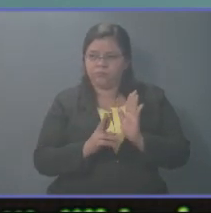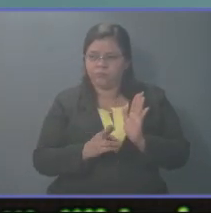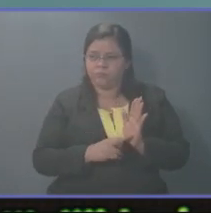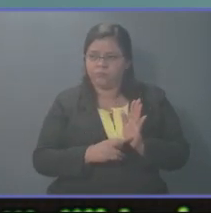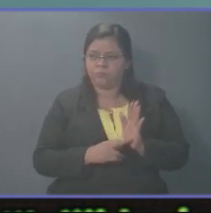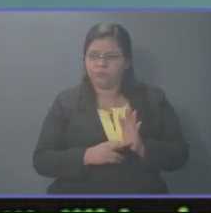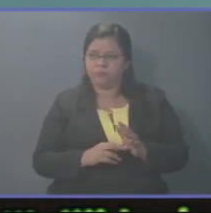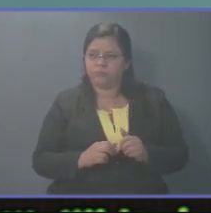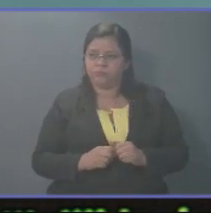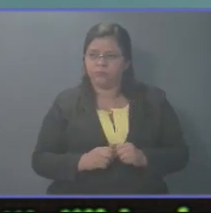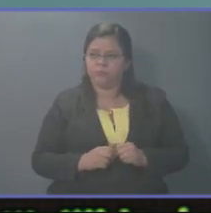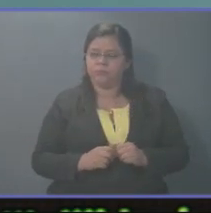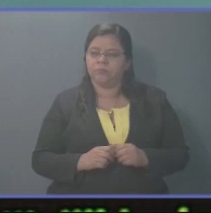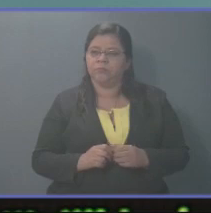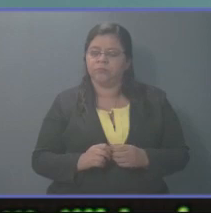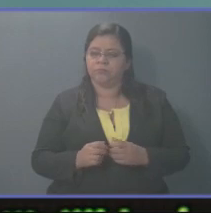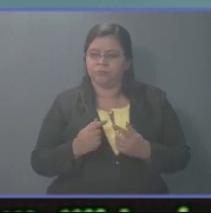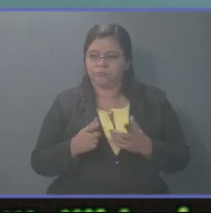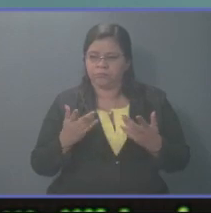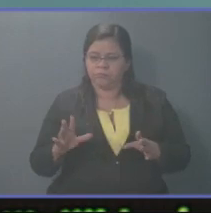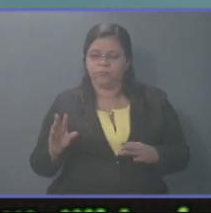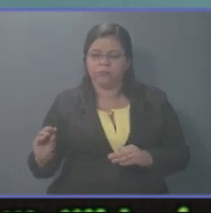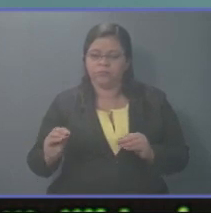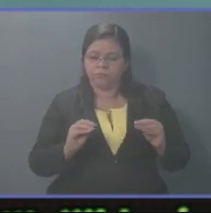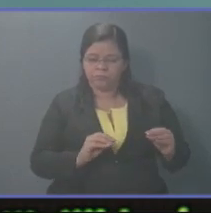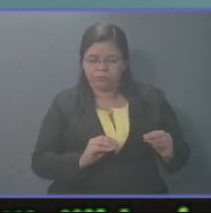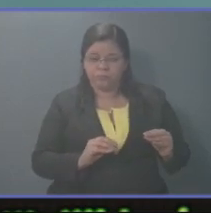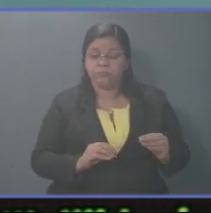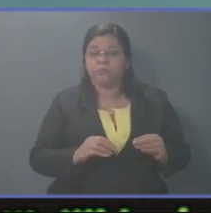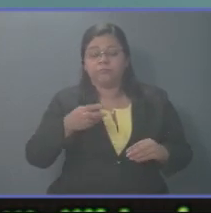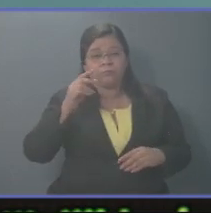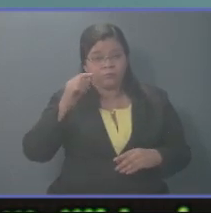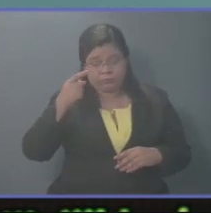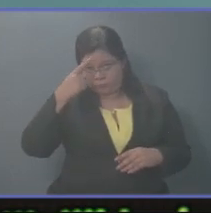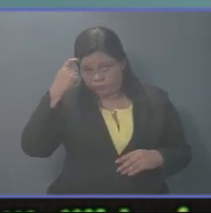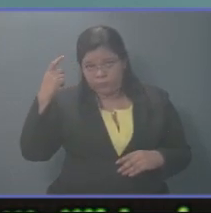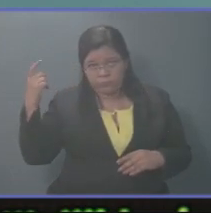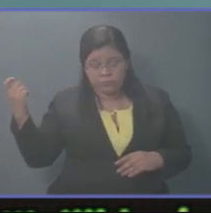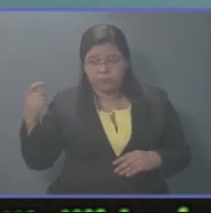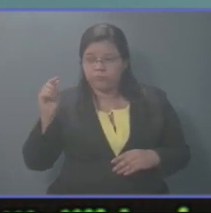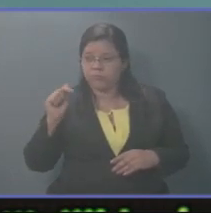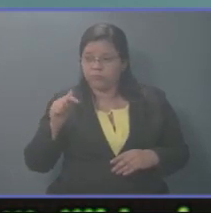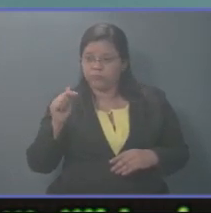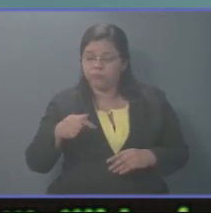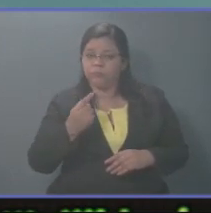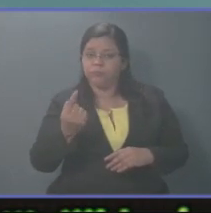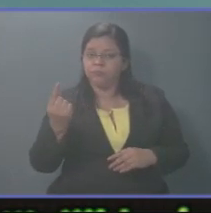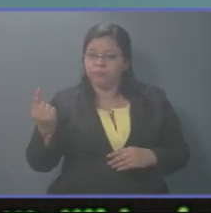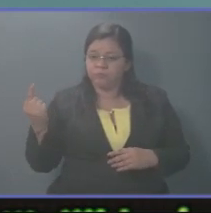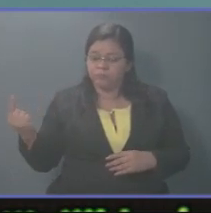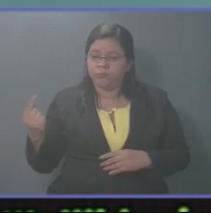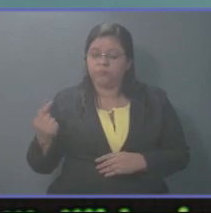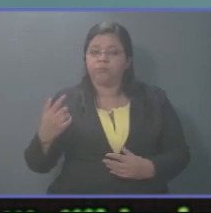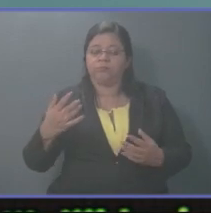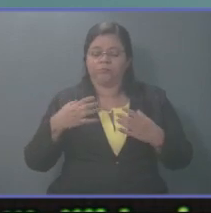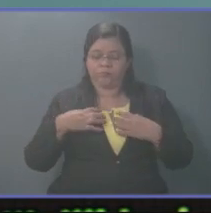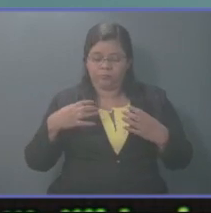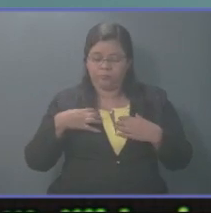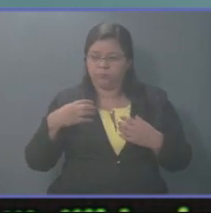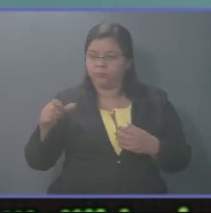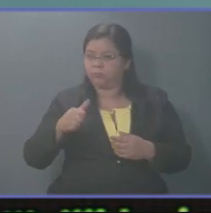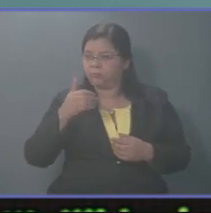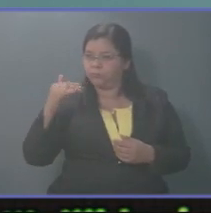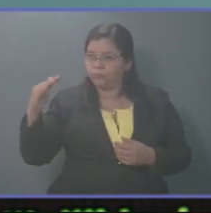en la legislación aplicable. Es de recordar que aún a los ciudadanos residentes en el territorio se